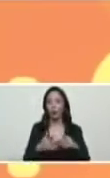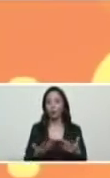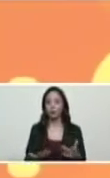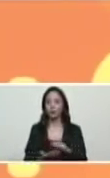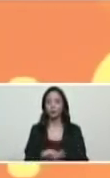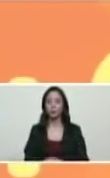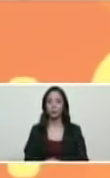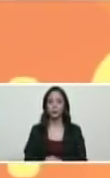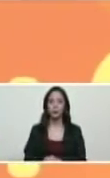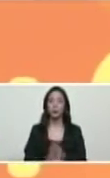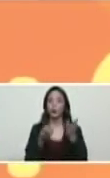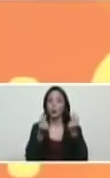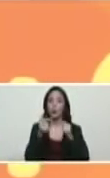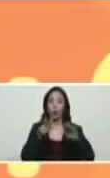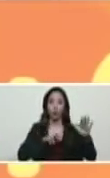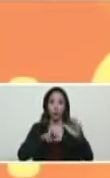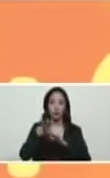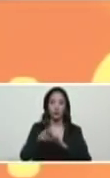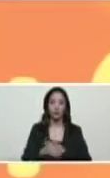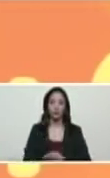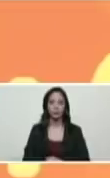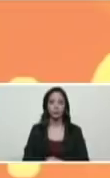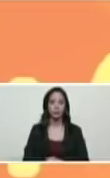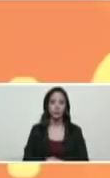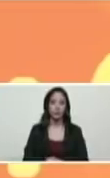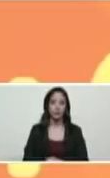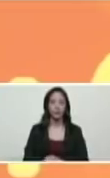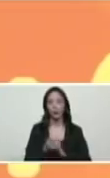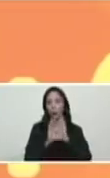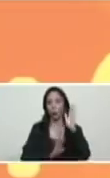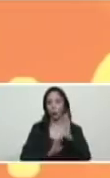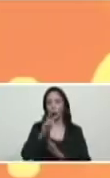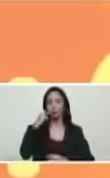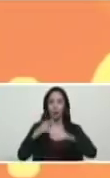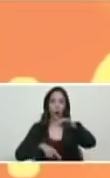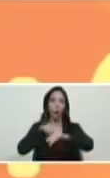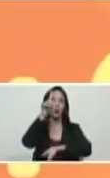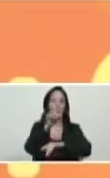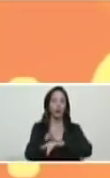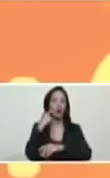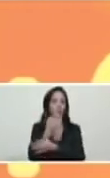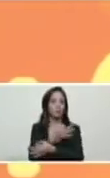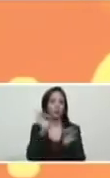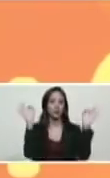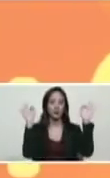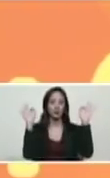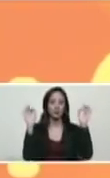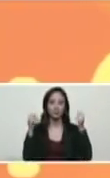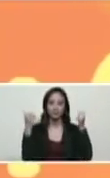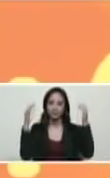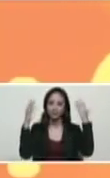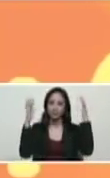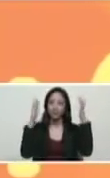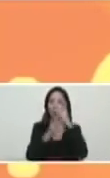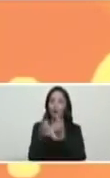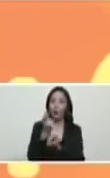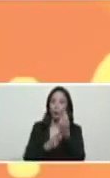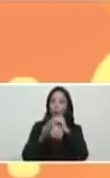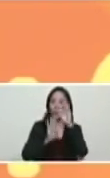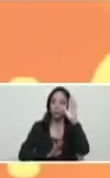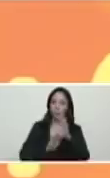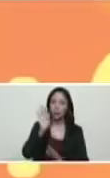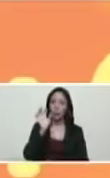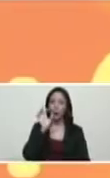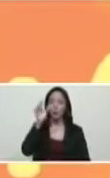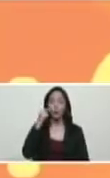su edición número 13 ha sido un éxito total para la economía, para el país,